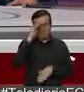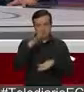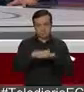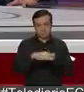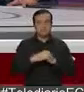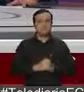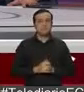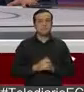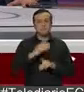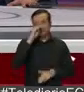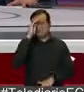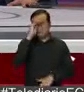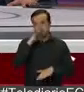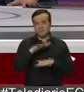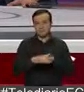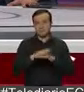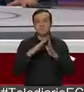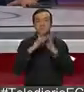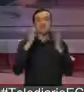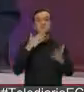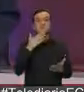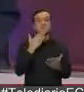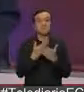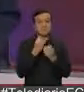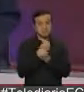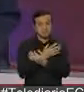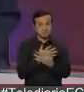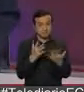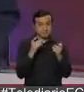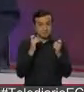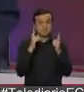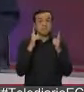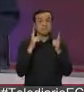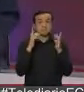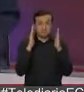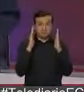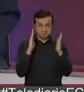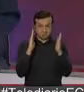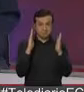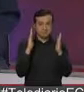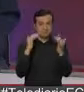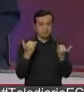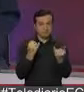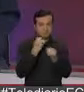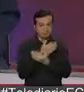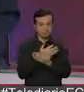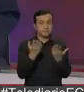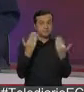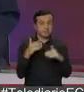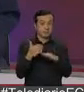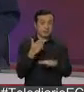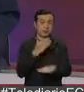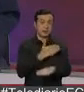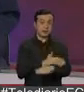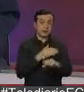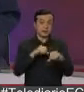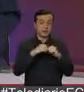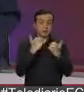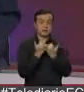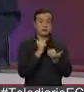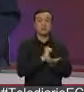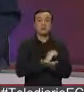buenas tardes eduardo muchas gracias por la información estaremos pendientes de lo que se genera en este punto y hace pocos minutos a la asamblea nacional